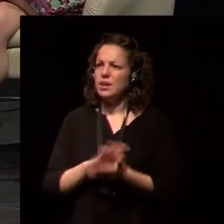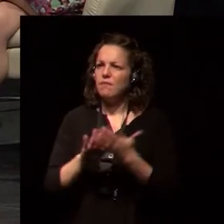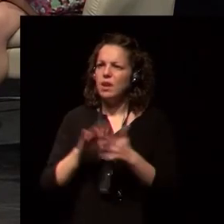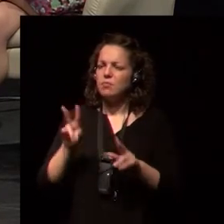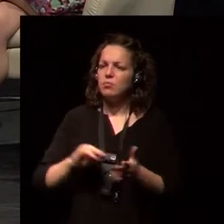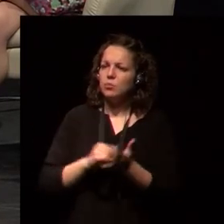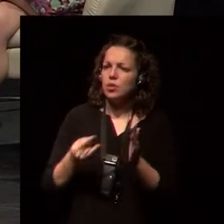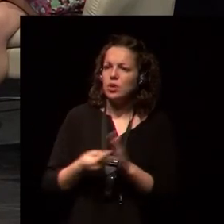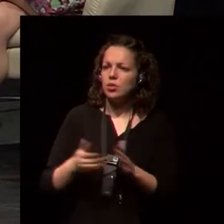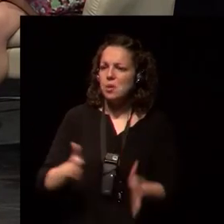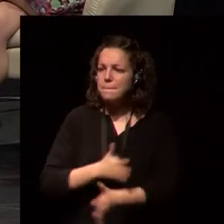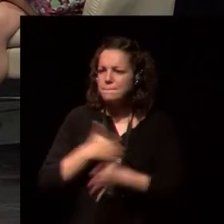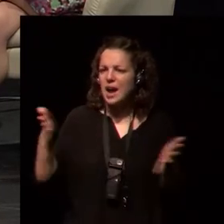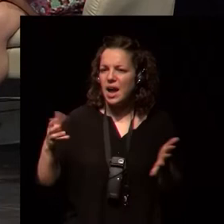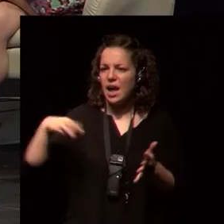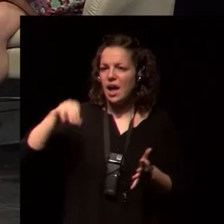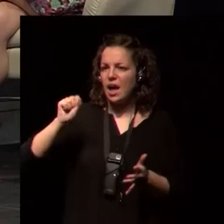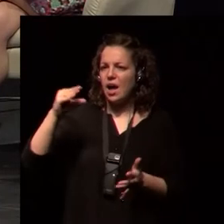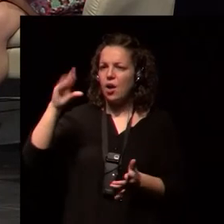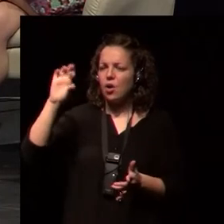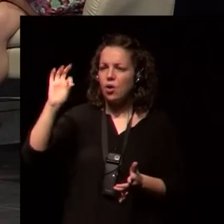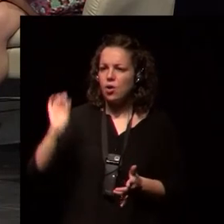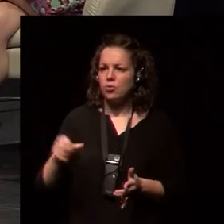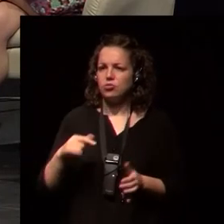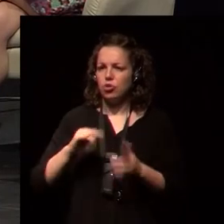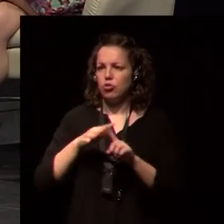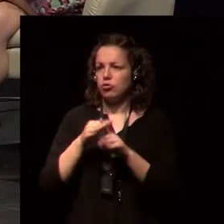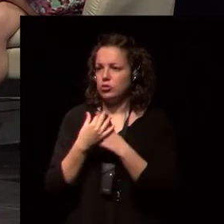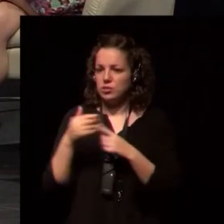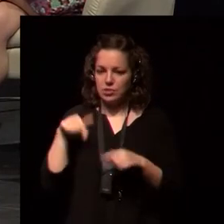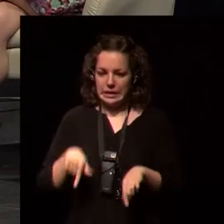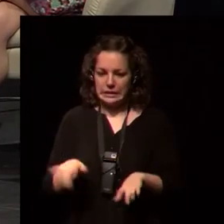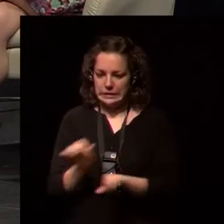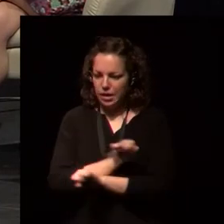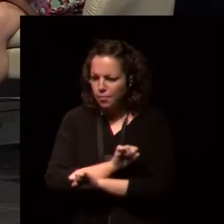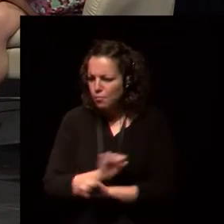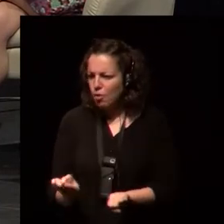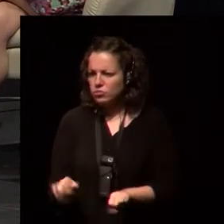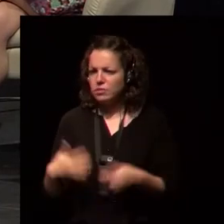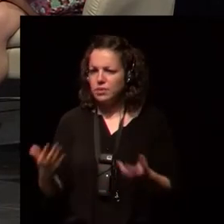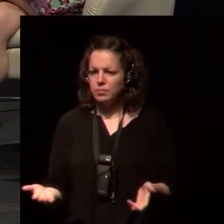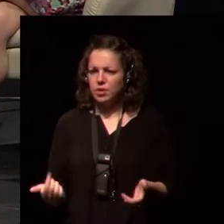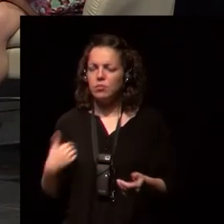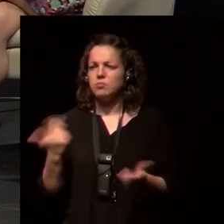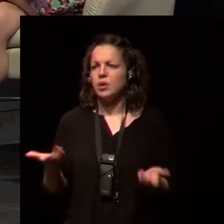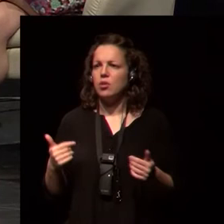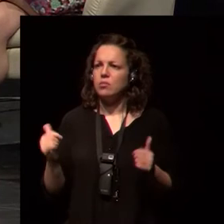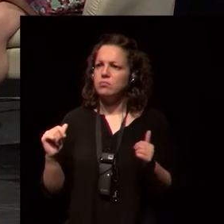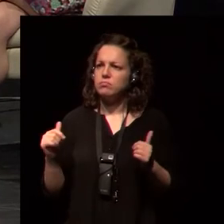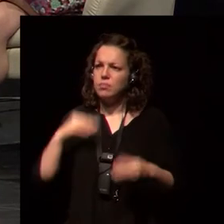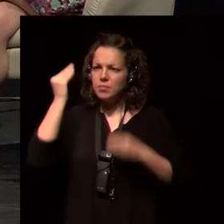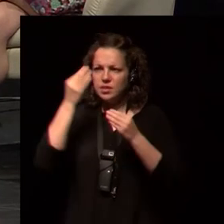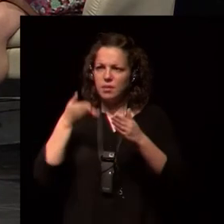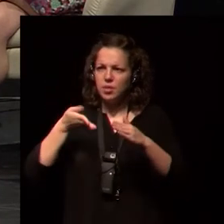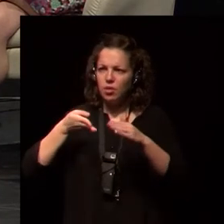proyectos macros en un contexto en el que sería imposible, pero que nos abre vías de